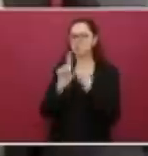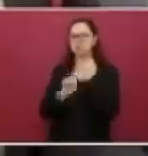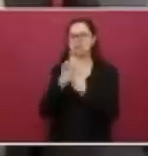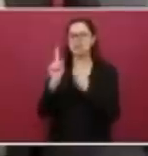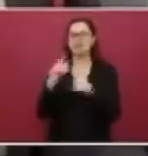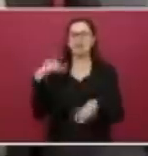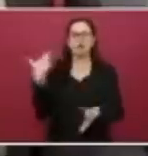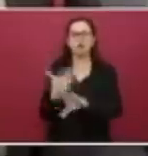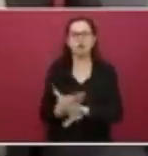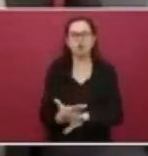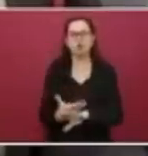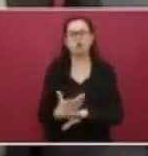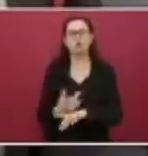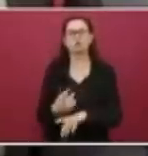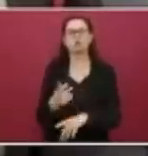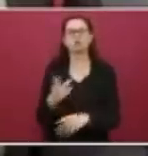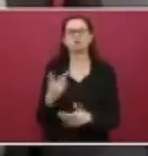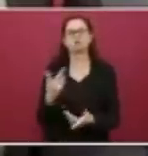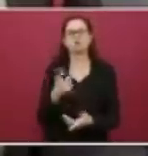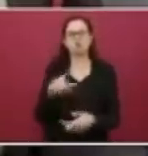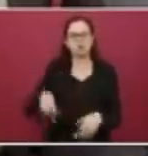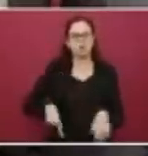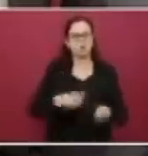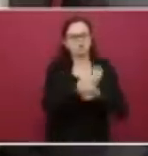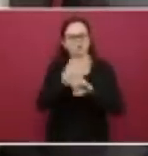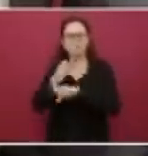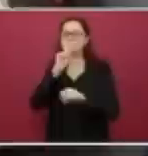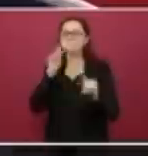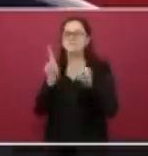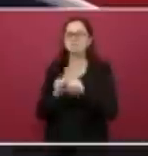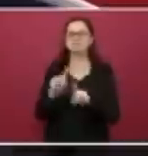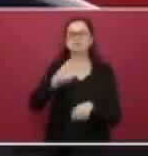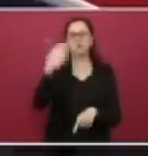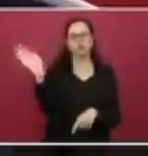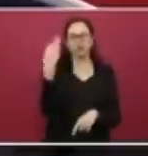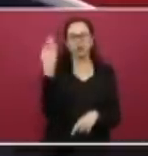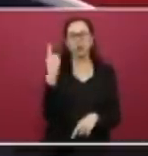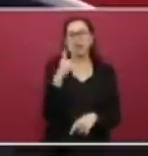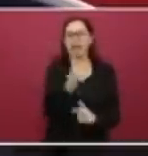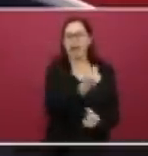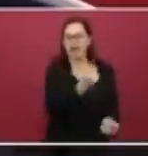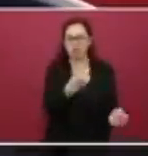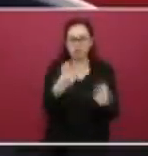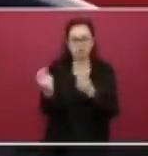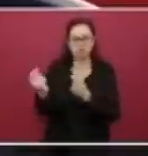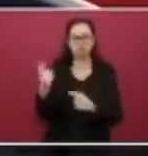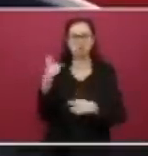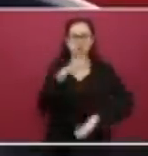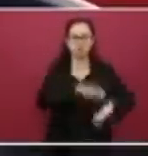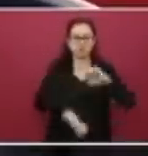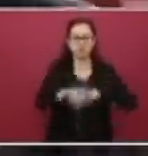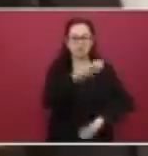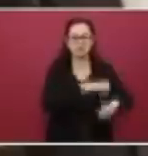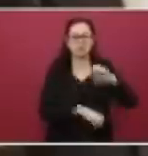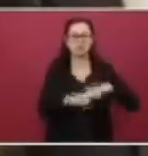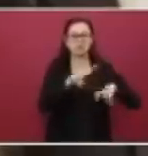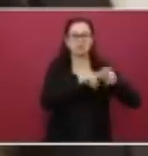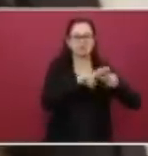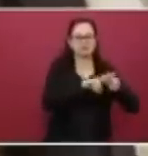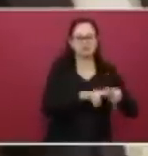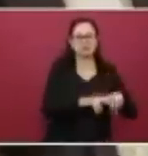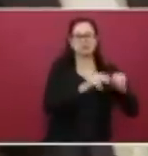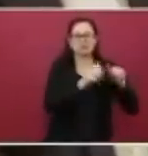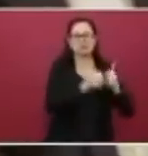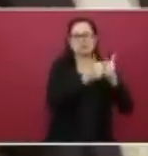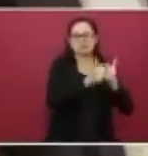estatales pero también para el gobierno federal como lo están leyendo ayer algunos empresarios que tienen sus mercancías varadas dicen si no